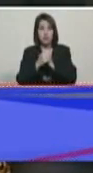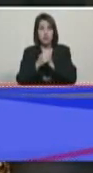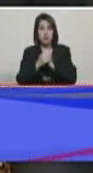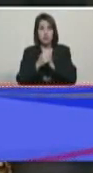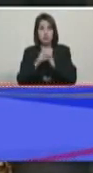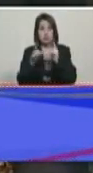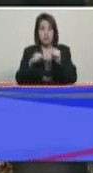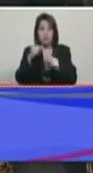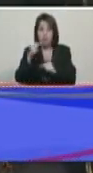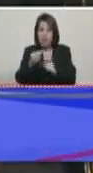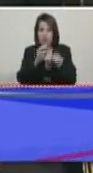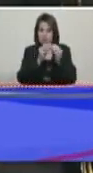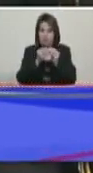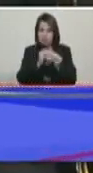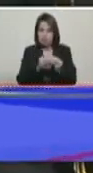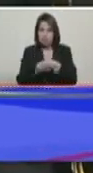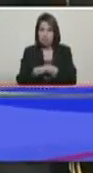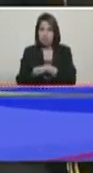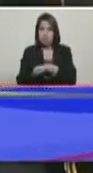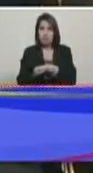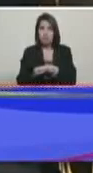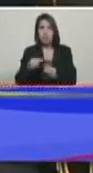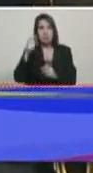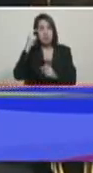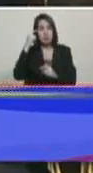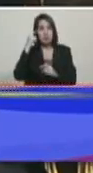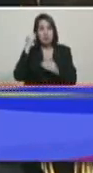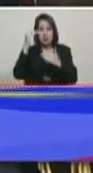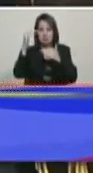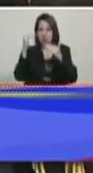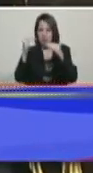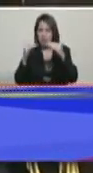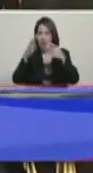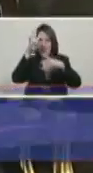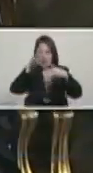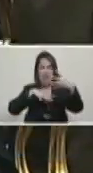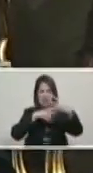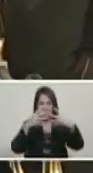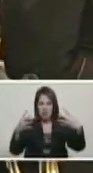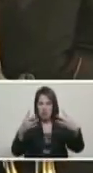sus comunicados de cómo queda la tabla